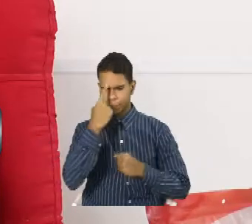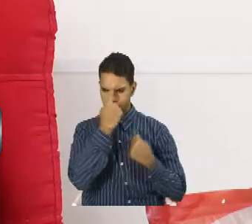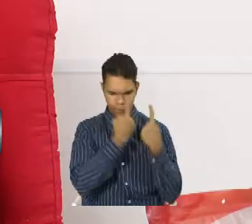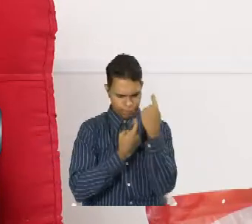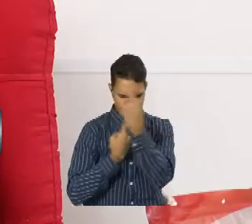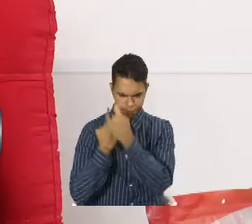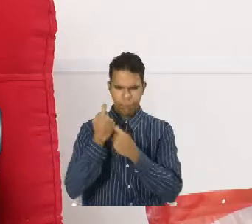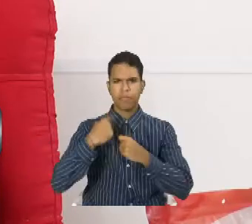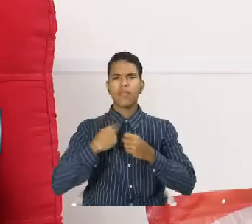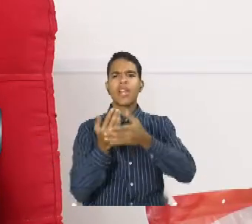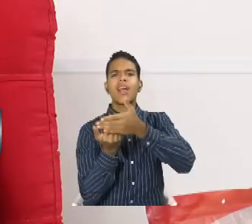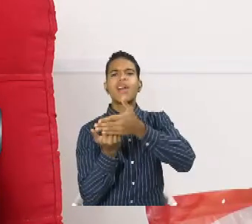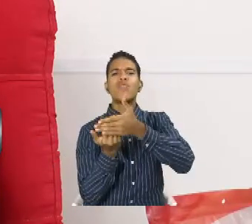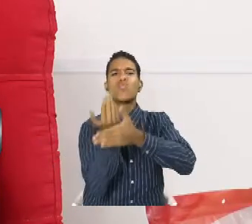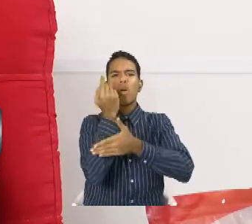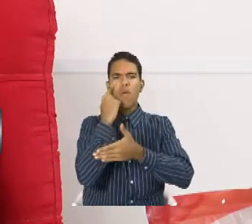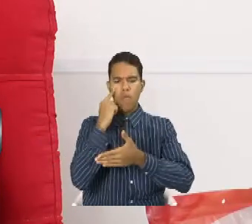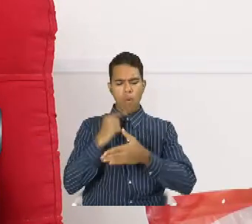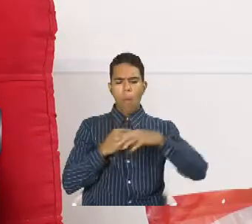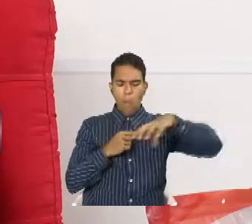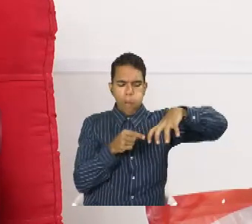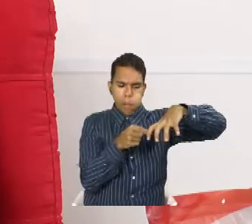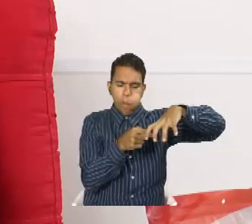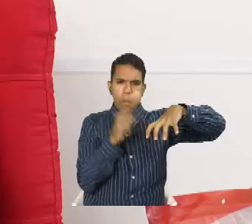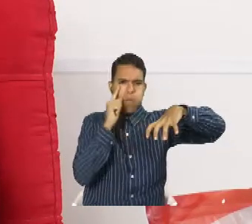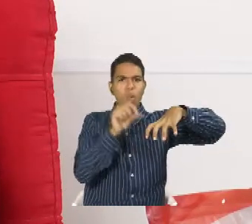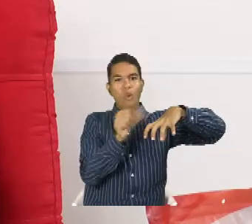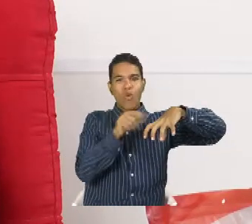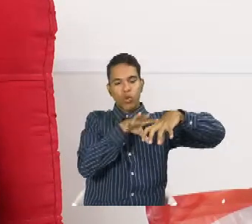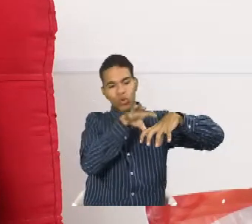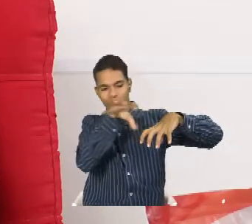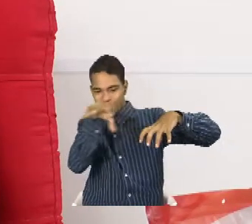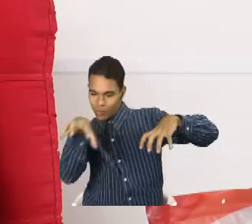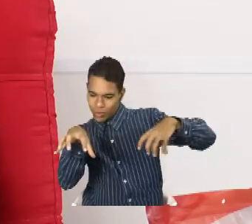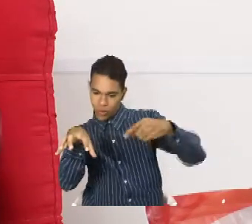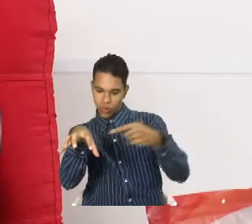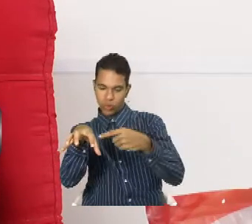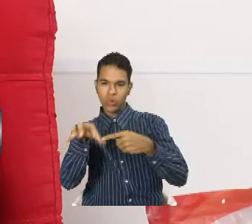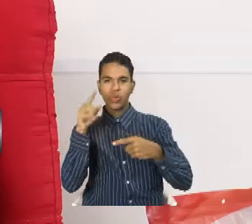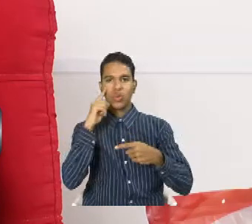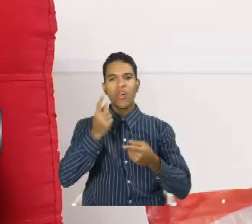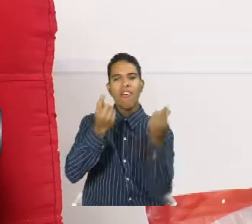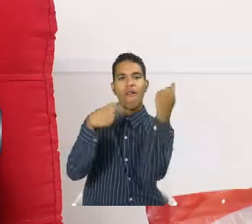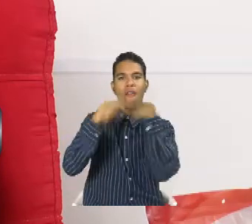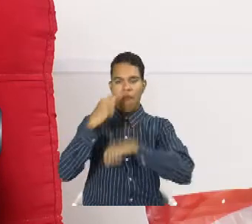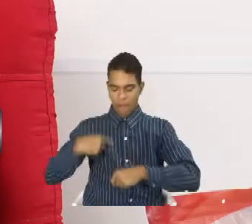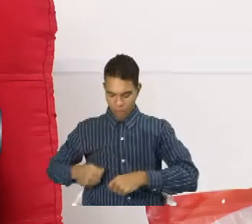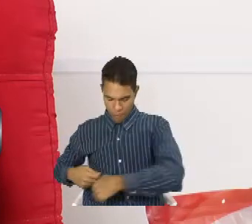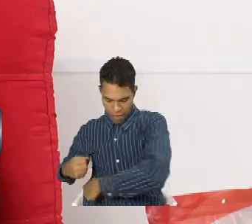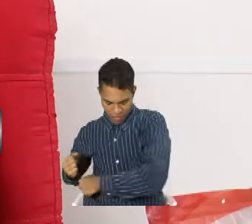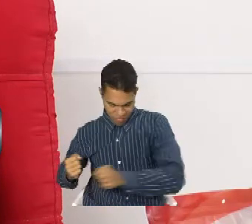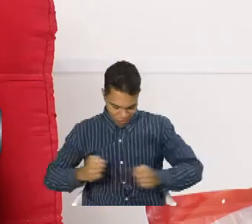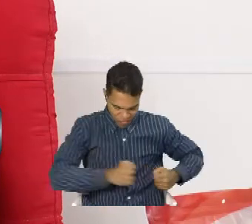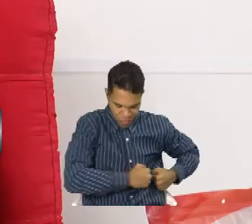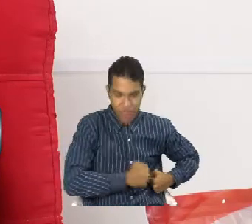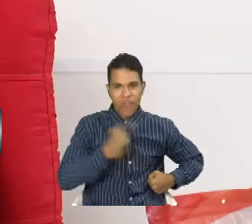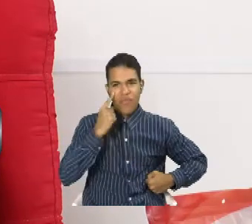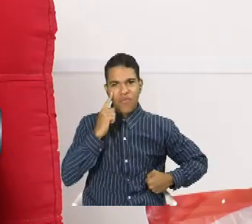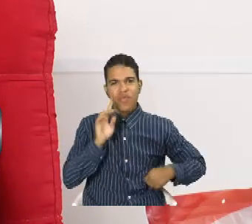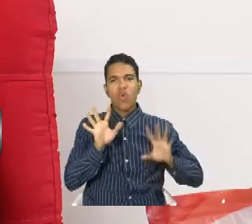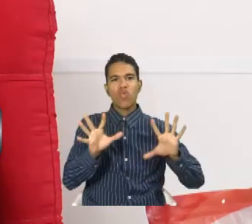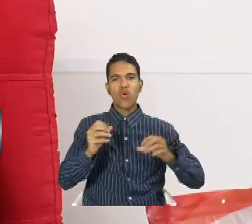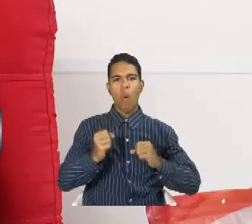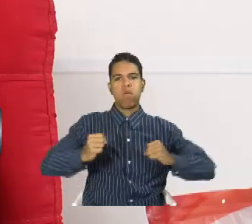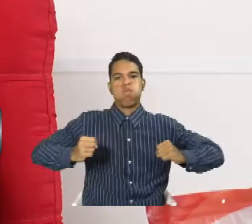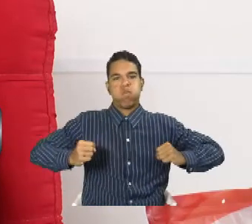un nuevo local de venta de fajas, un lugar solo especializado para prendas de control, prendas